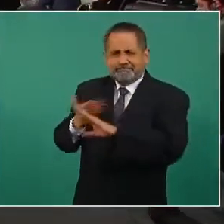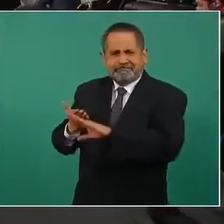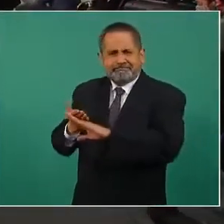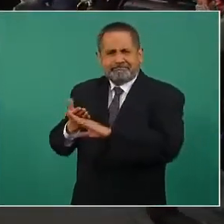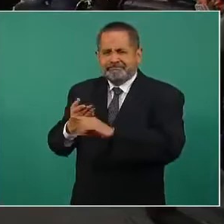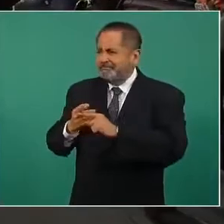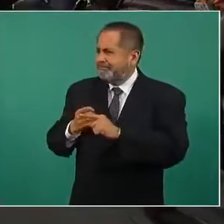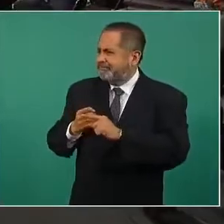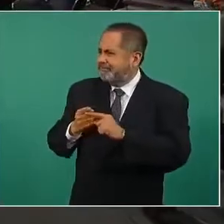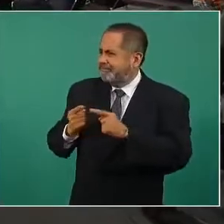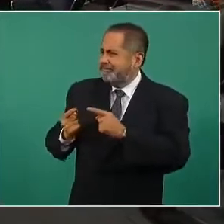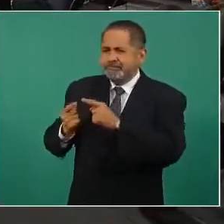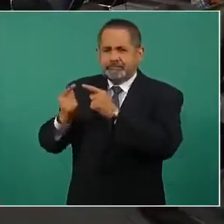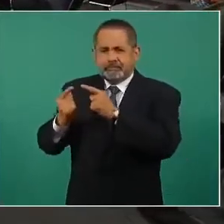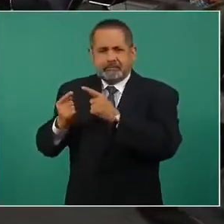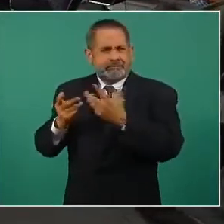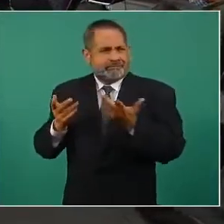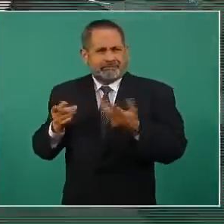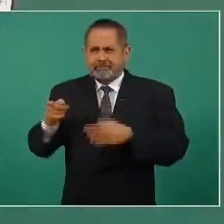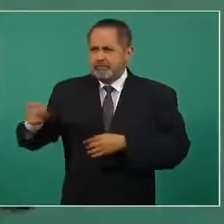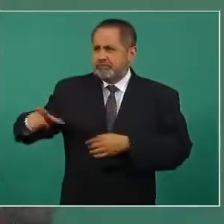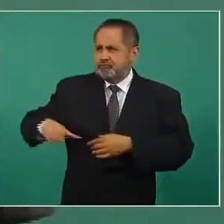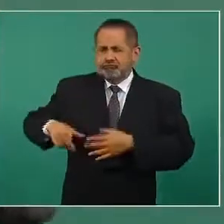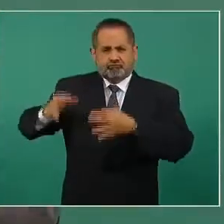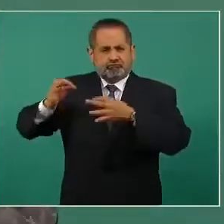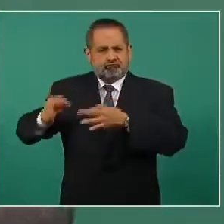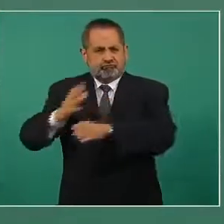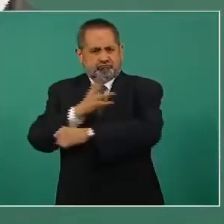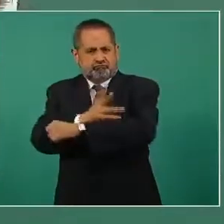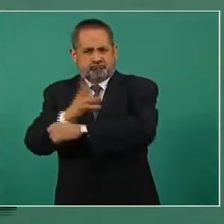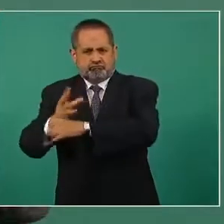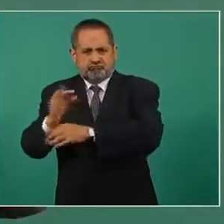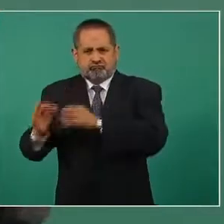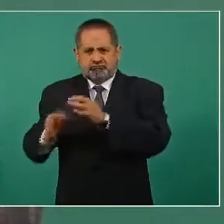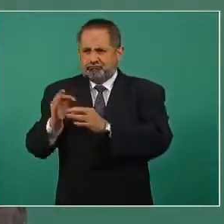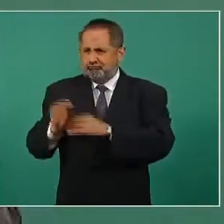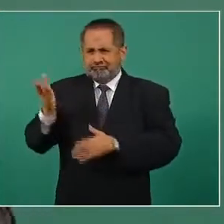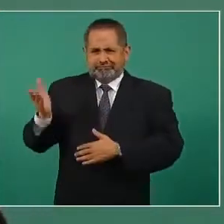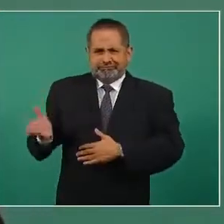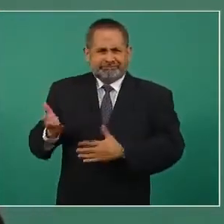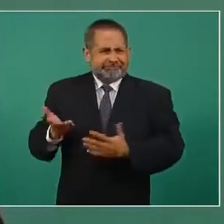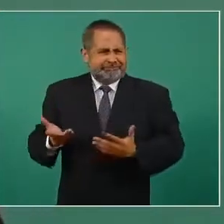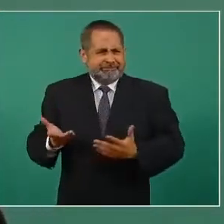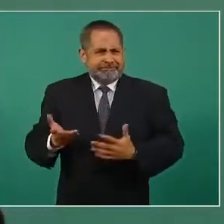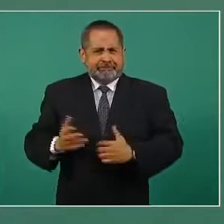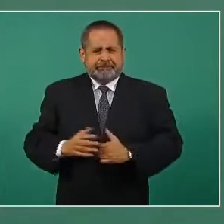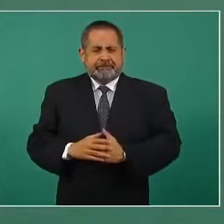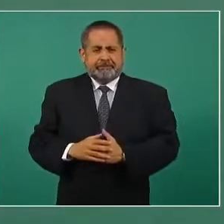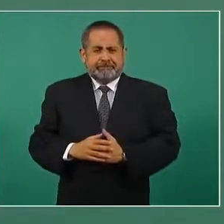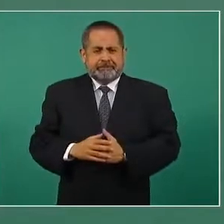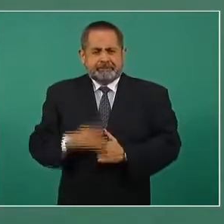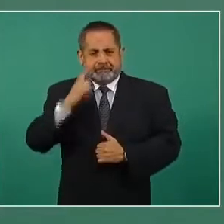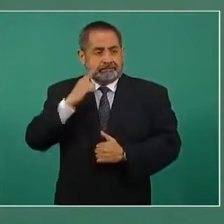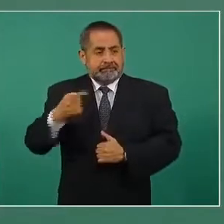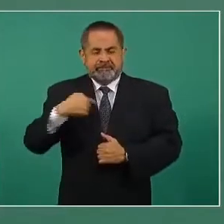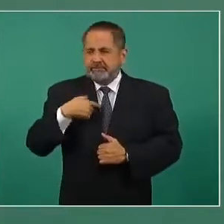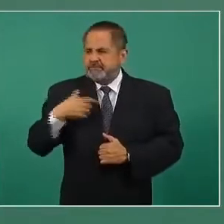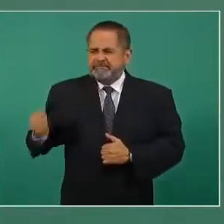oposición a un gobierno legal y legítimamente constituido, a un gobierno democrático, porque a mí no me